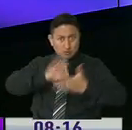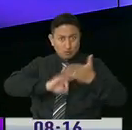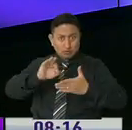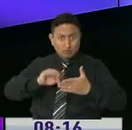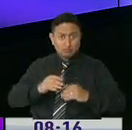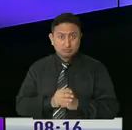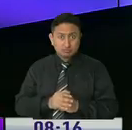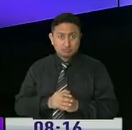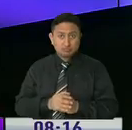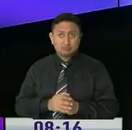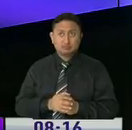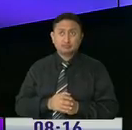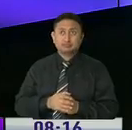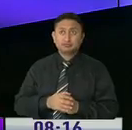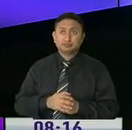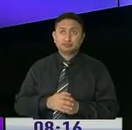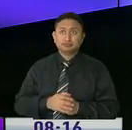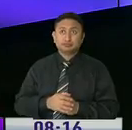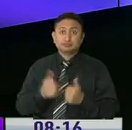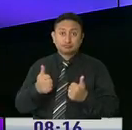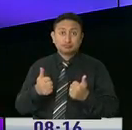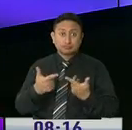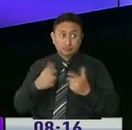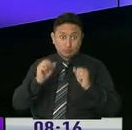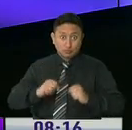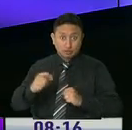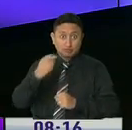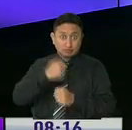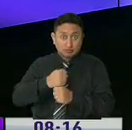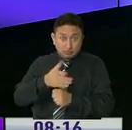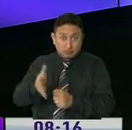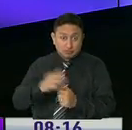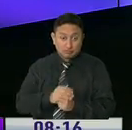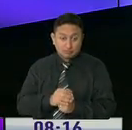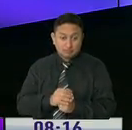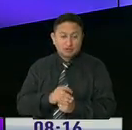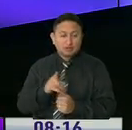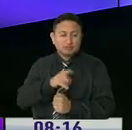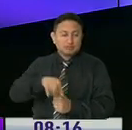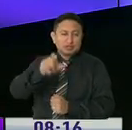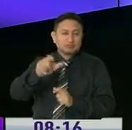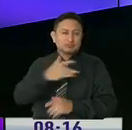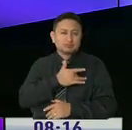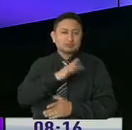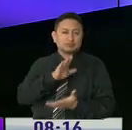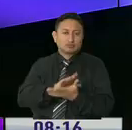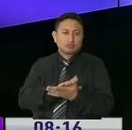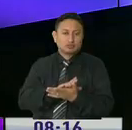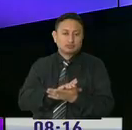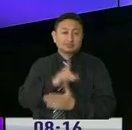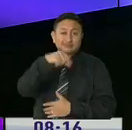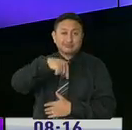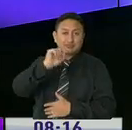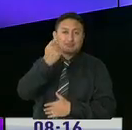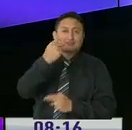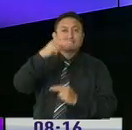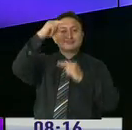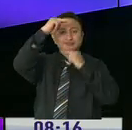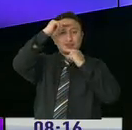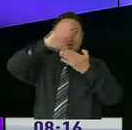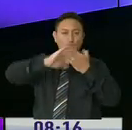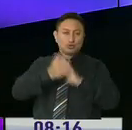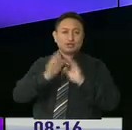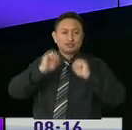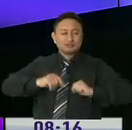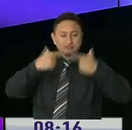piso es el adecuado para que estén ahí metidos y evidentemente darles mayor tranquilidad. Todo eso en este primer noticiero de la comunidad